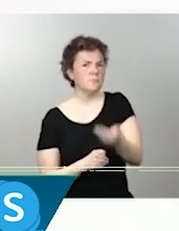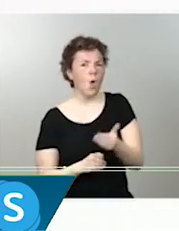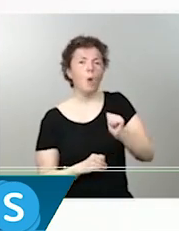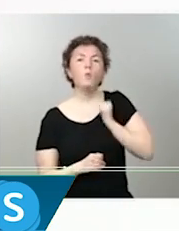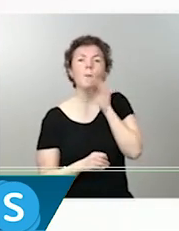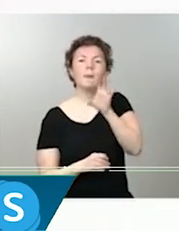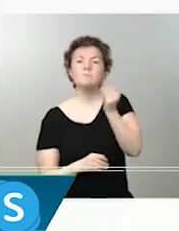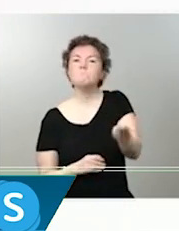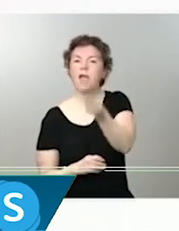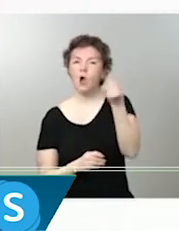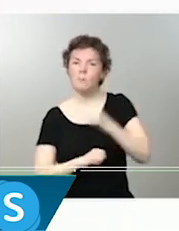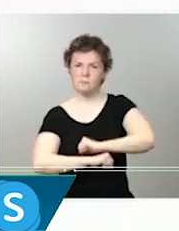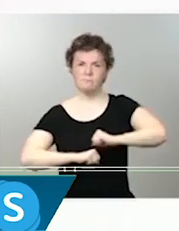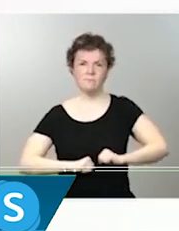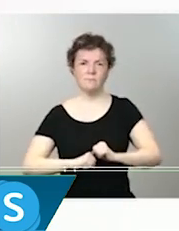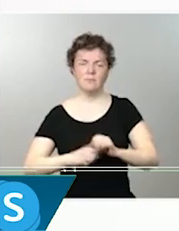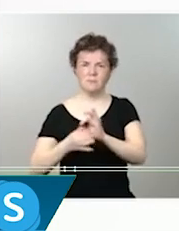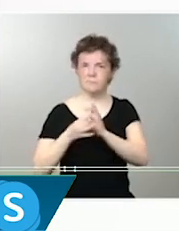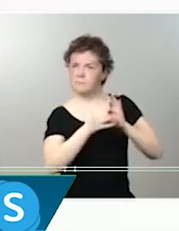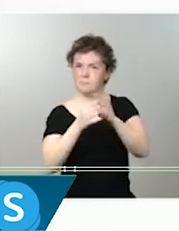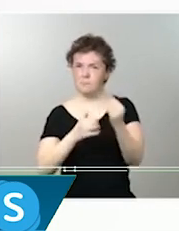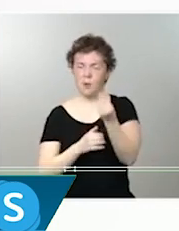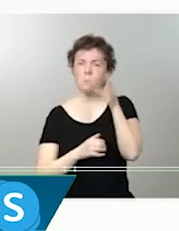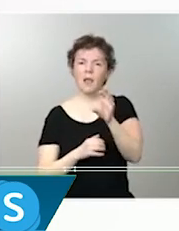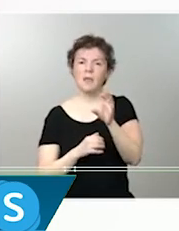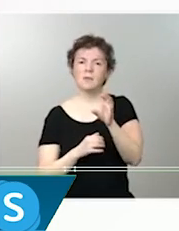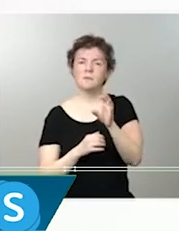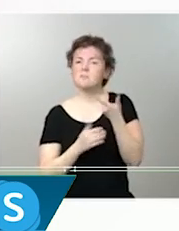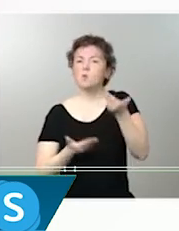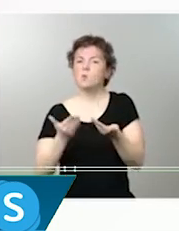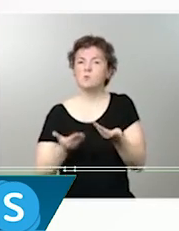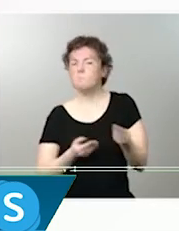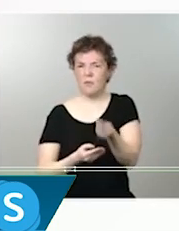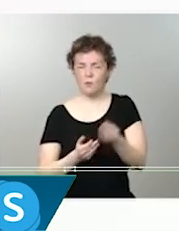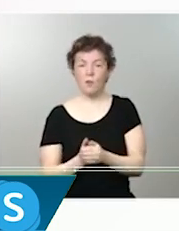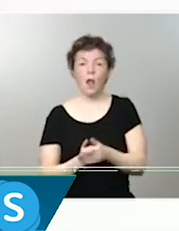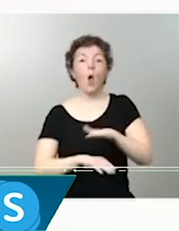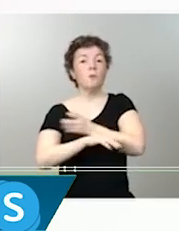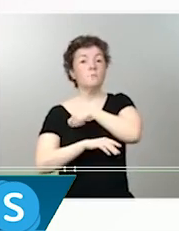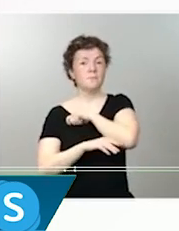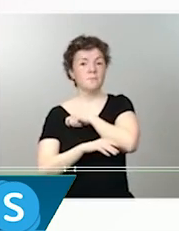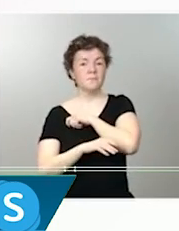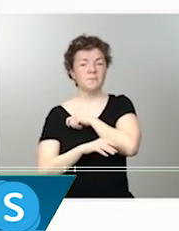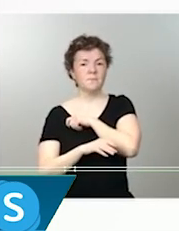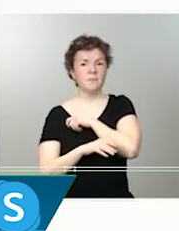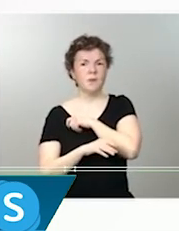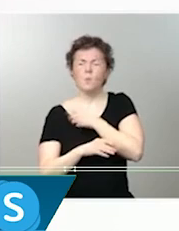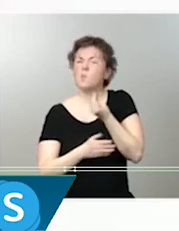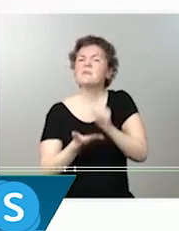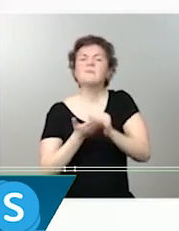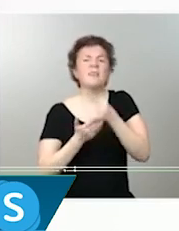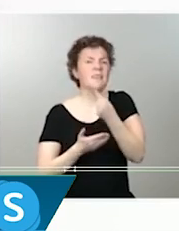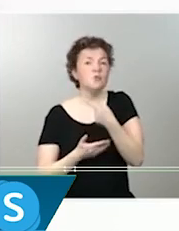se salva en la protesta por el general de la encuesta salvo el aprobado por lo que votan los de fuera que es que tiene tiene guasa el